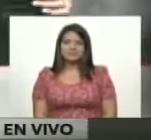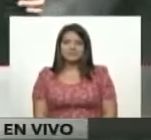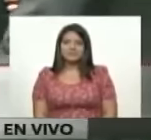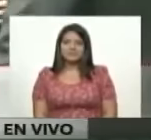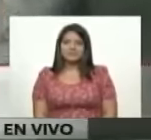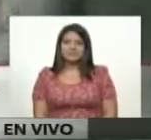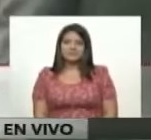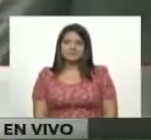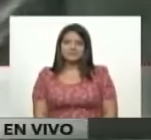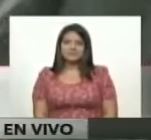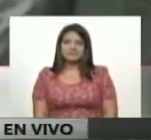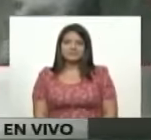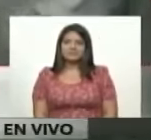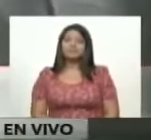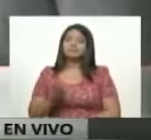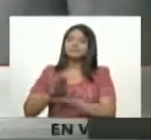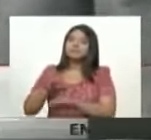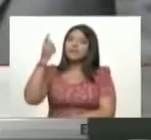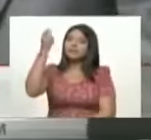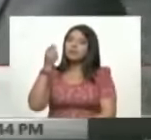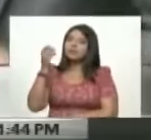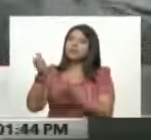Mire,